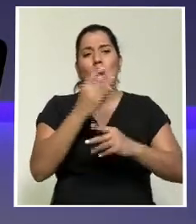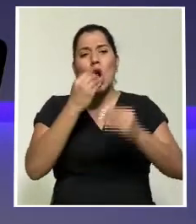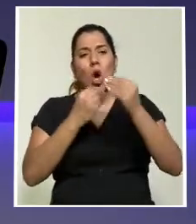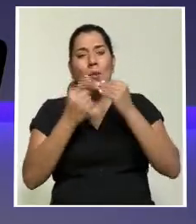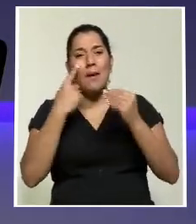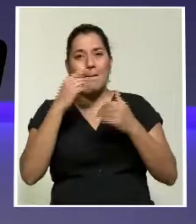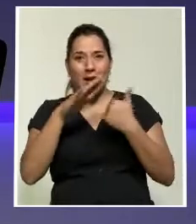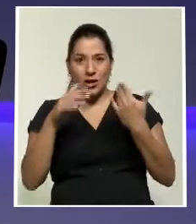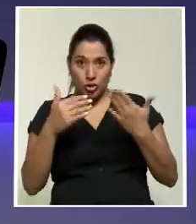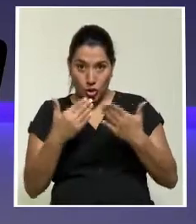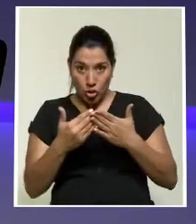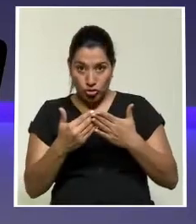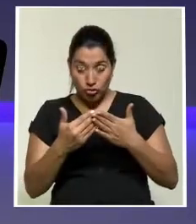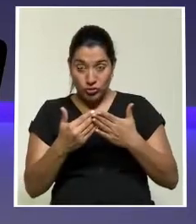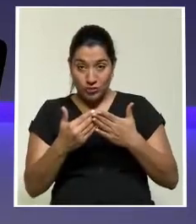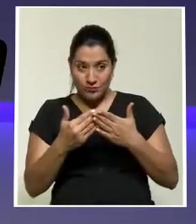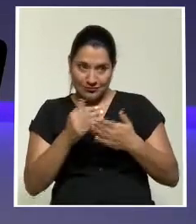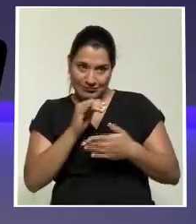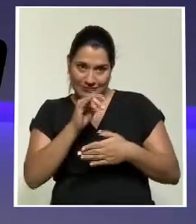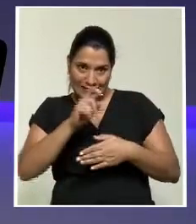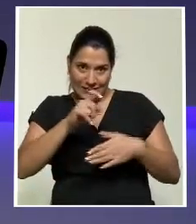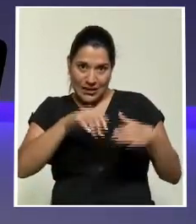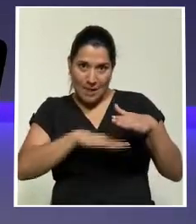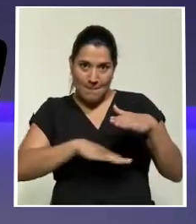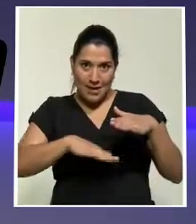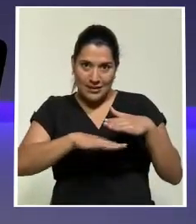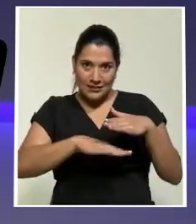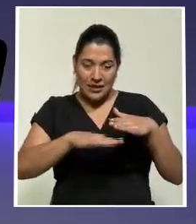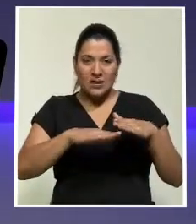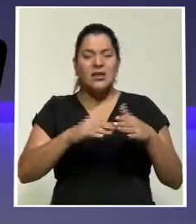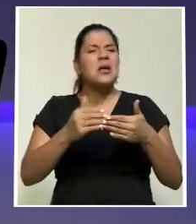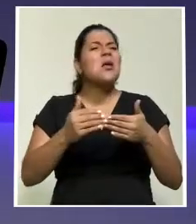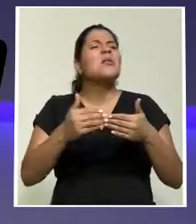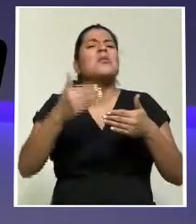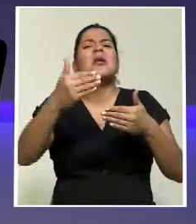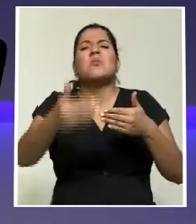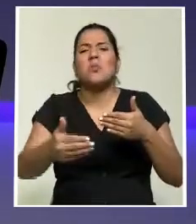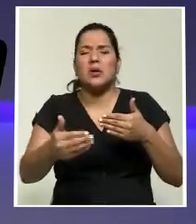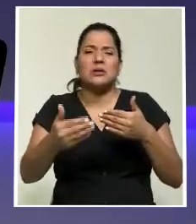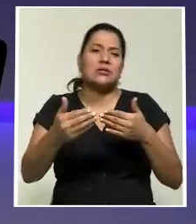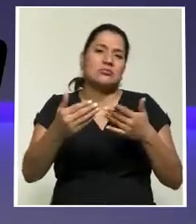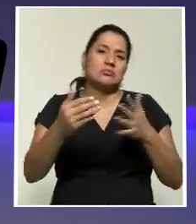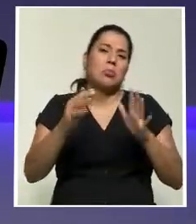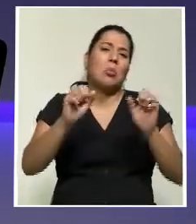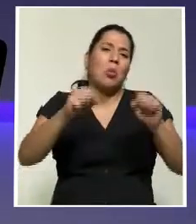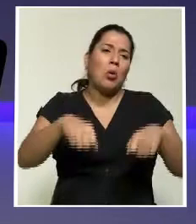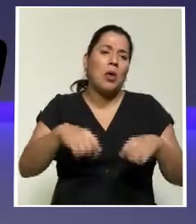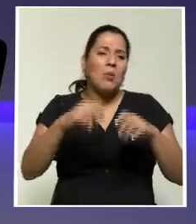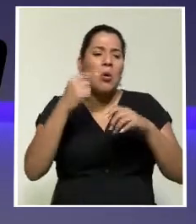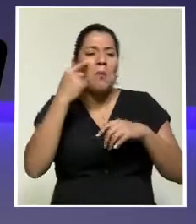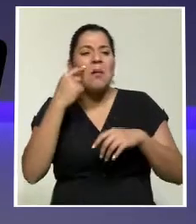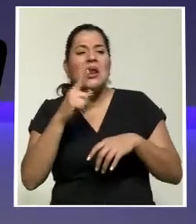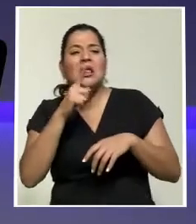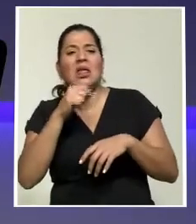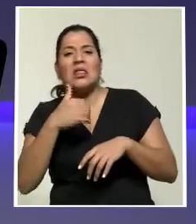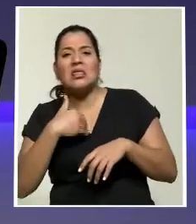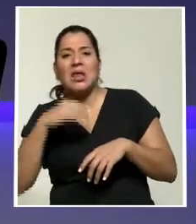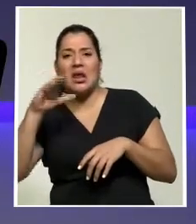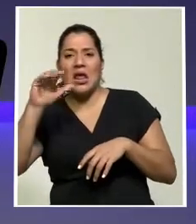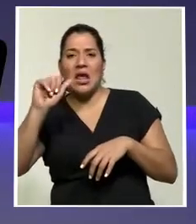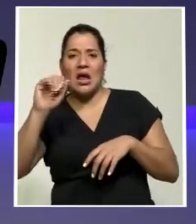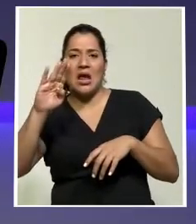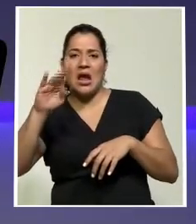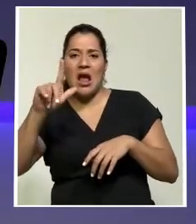De ahí en adelante vemos quién tiene cable y quién no, u otras